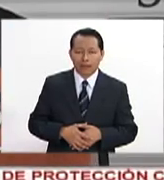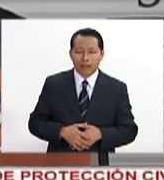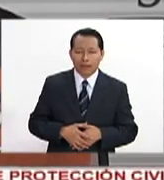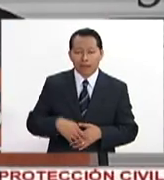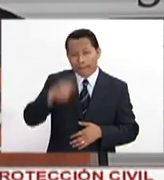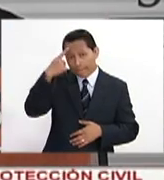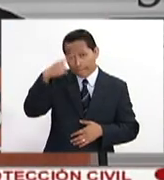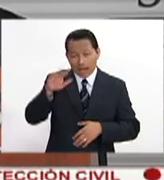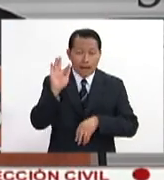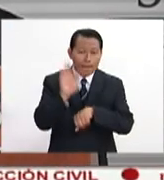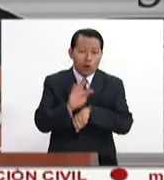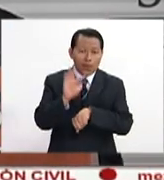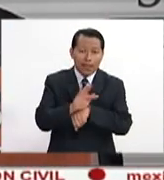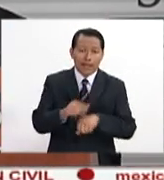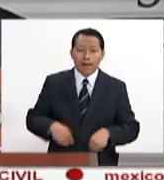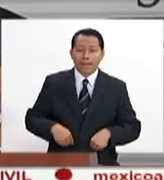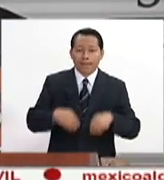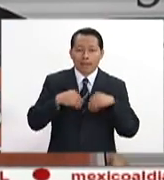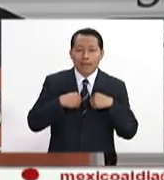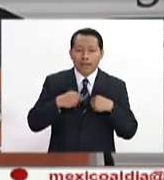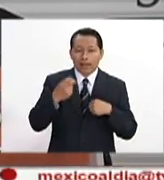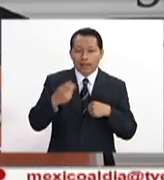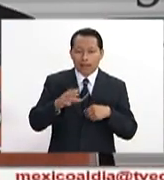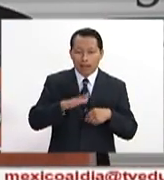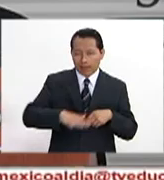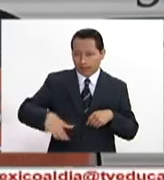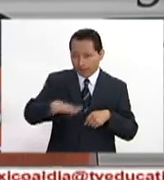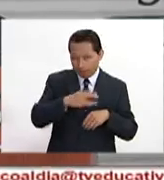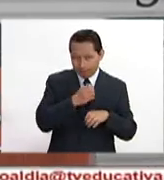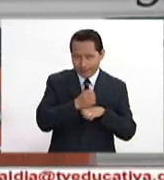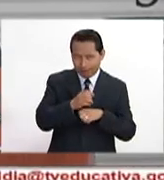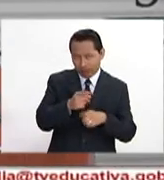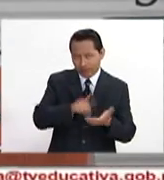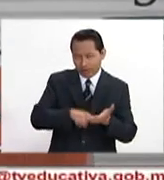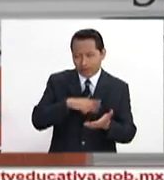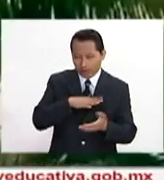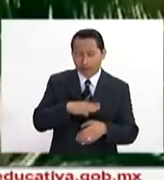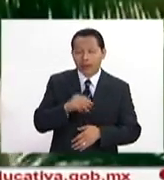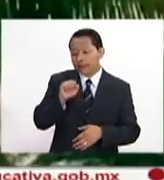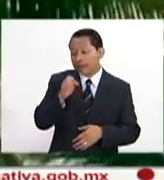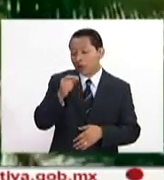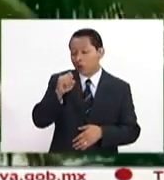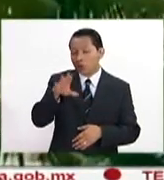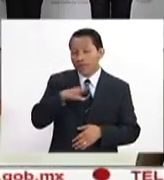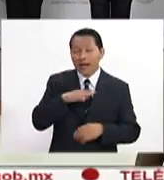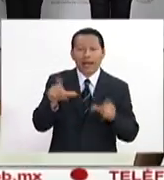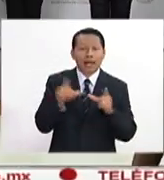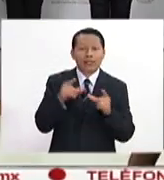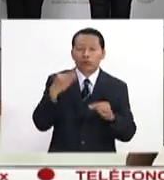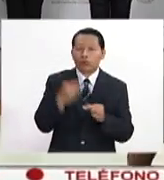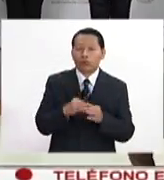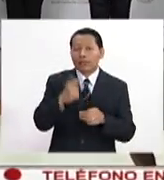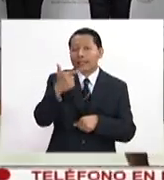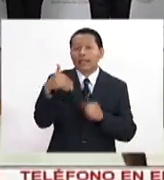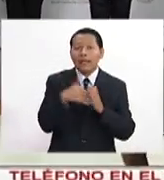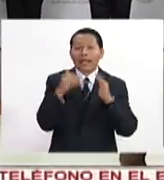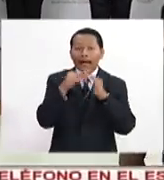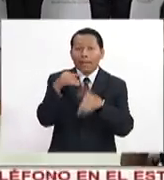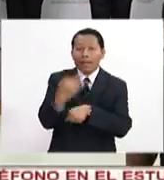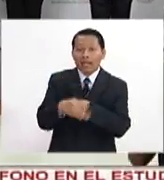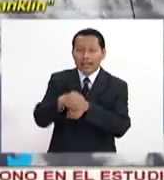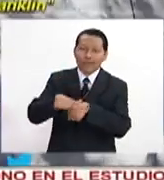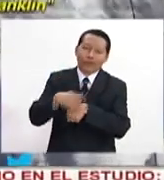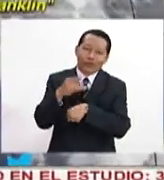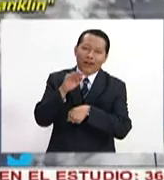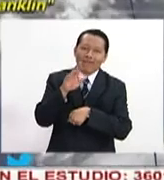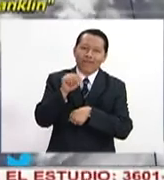Para proteger la vida de los que en estos estados habitan. La Secretaría de Gobernación tiene listos 7,000 refugios por las afectaciones que